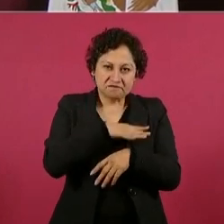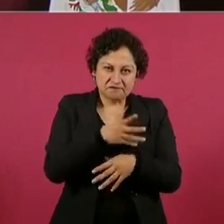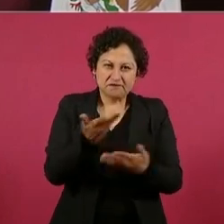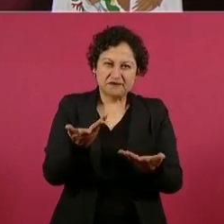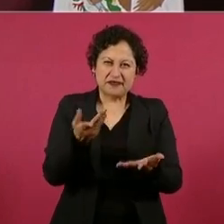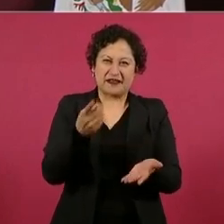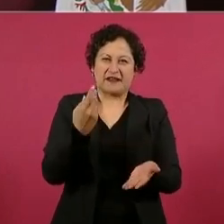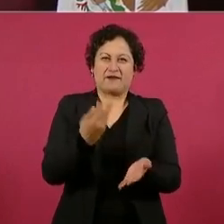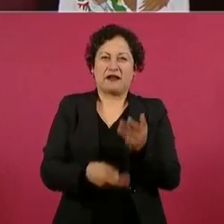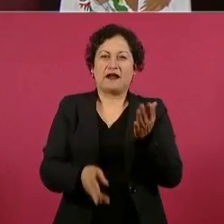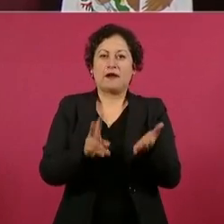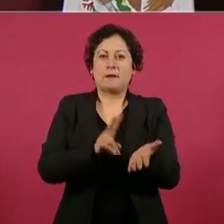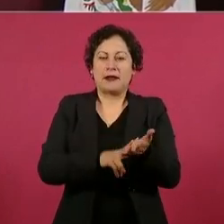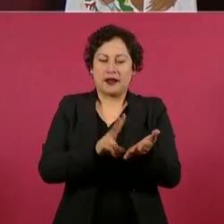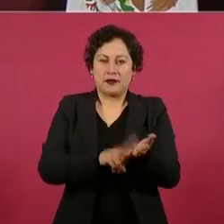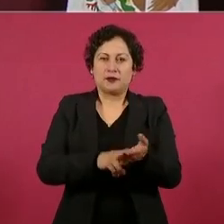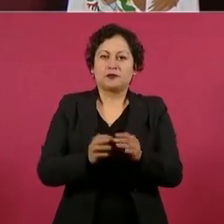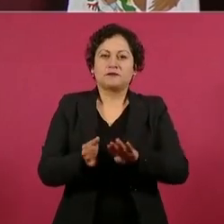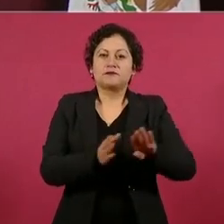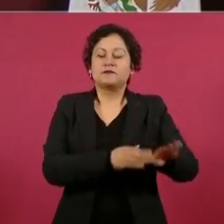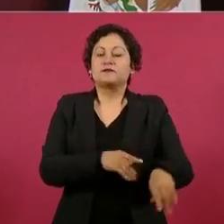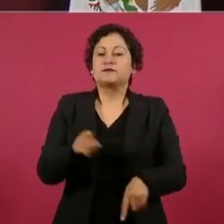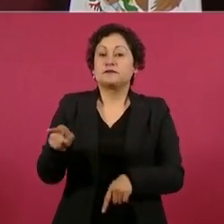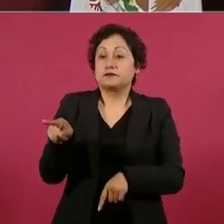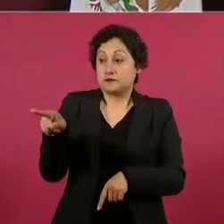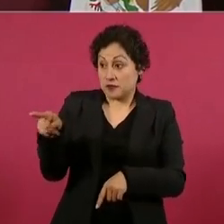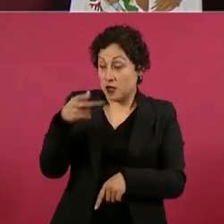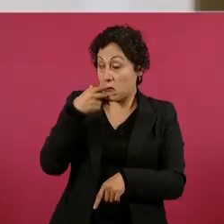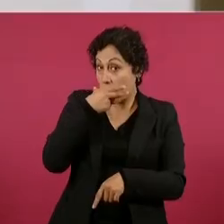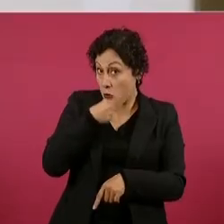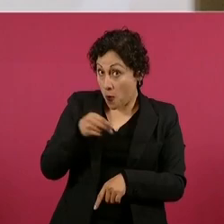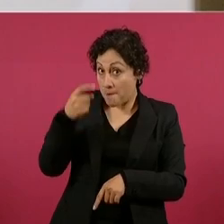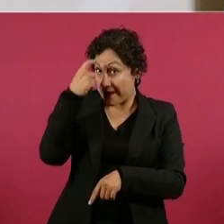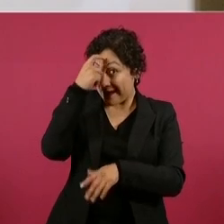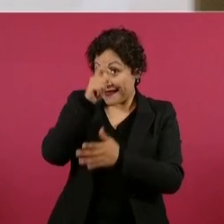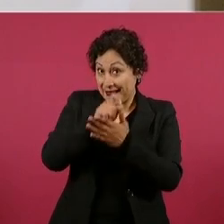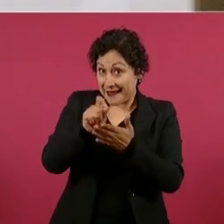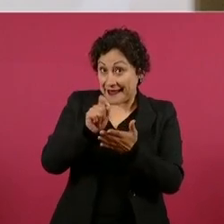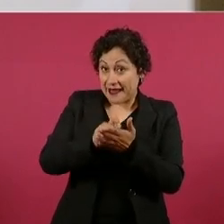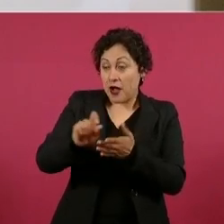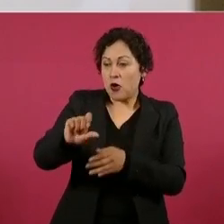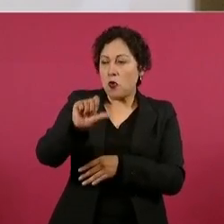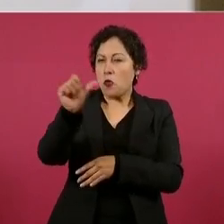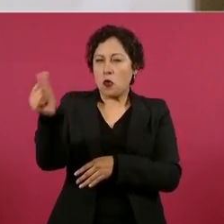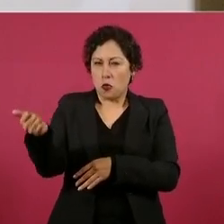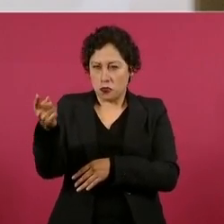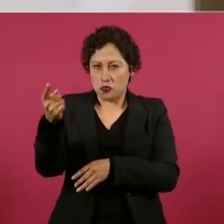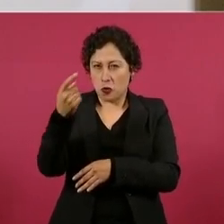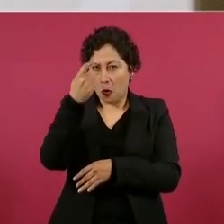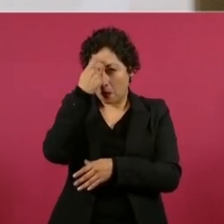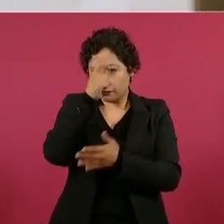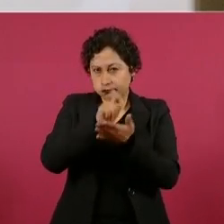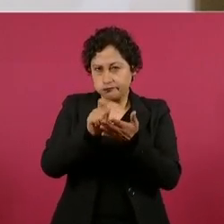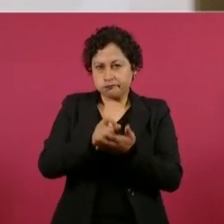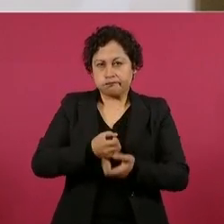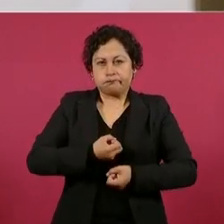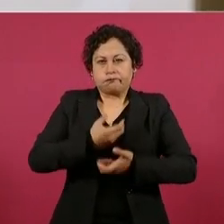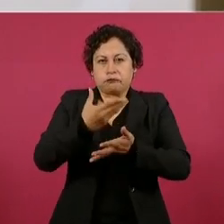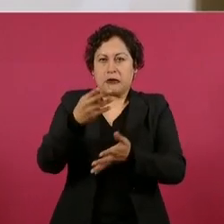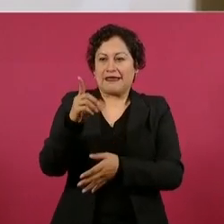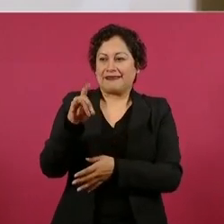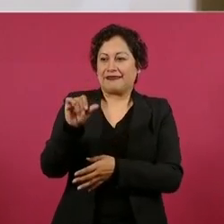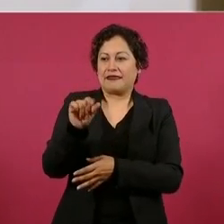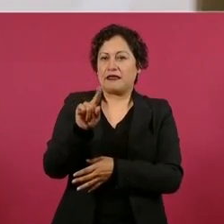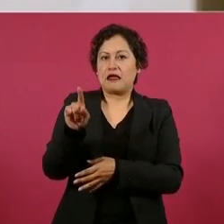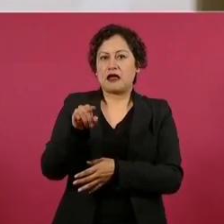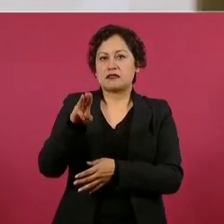veracruzano, tiene unas cosas bellísimas, su poesía es de lo mejor,